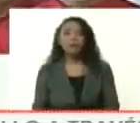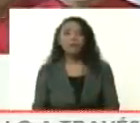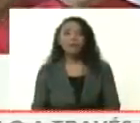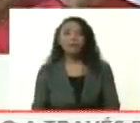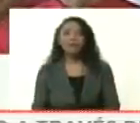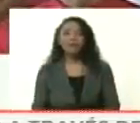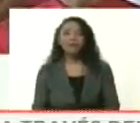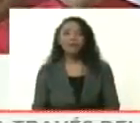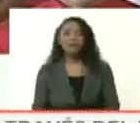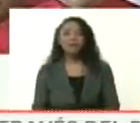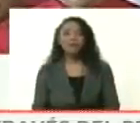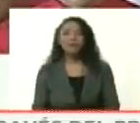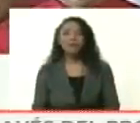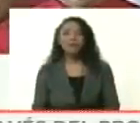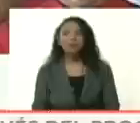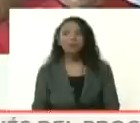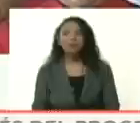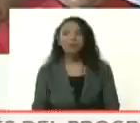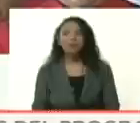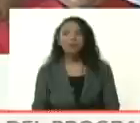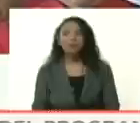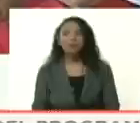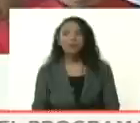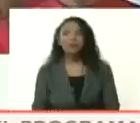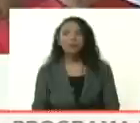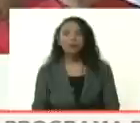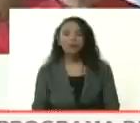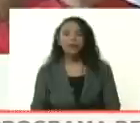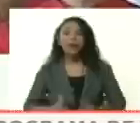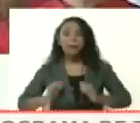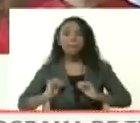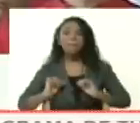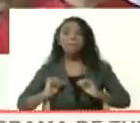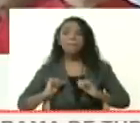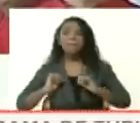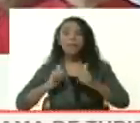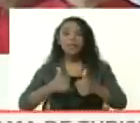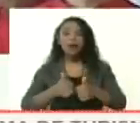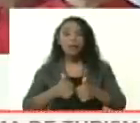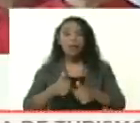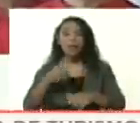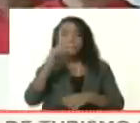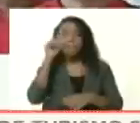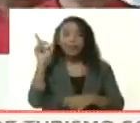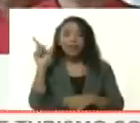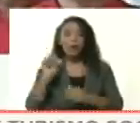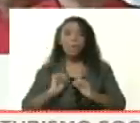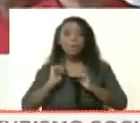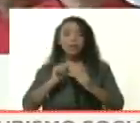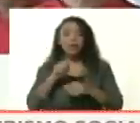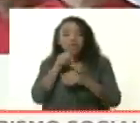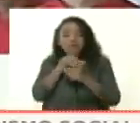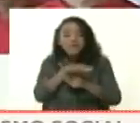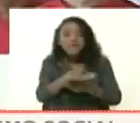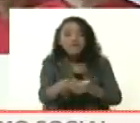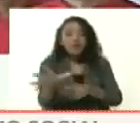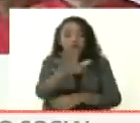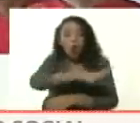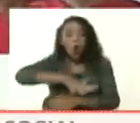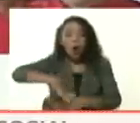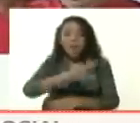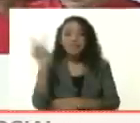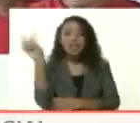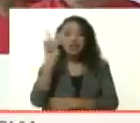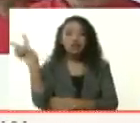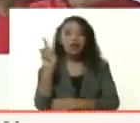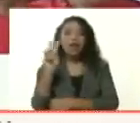en Cabruta, sí, correcto. Y hemos dado al partido la instrucción que se despliegue por toda Venezuela en esto.